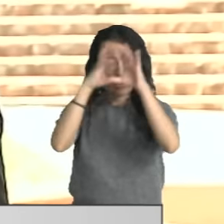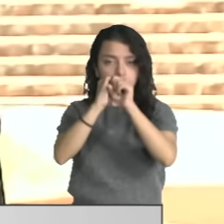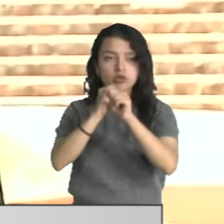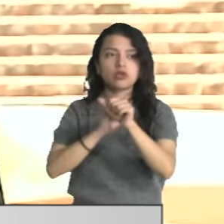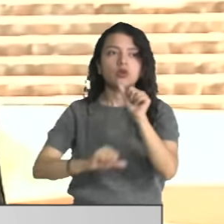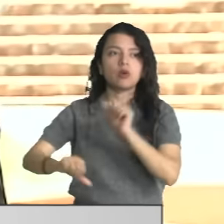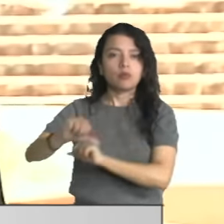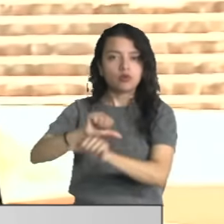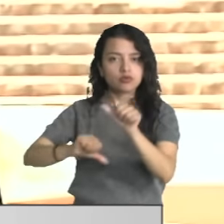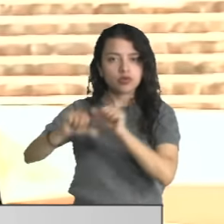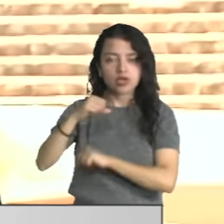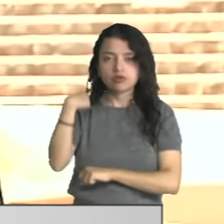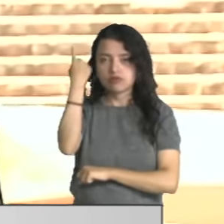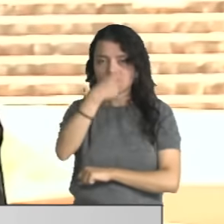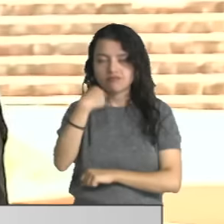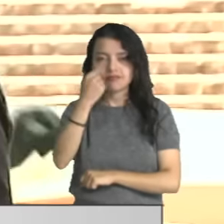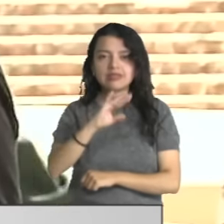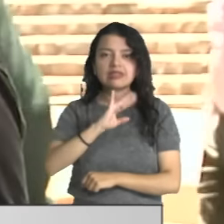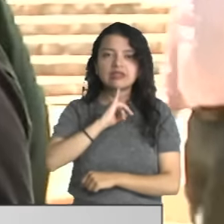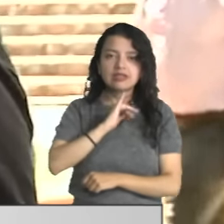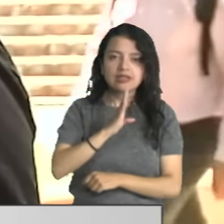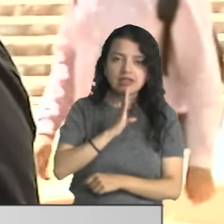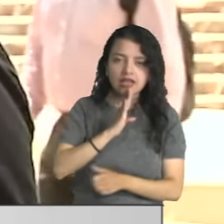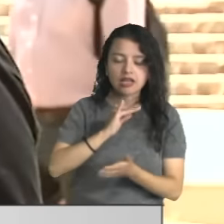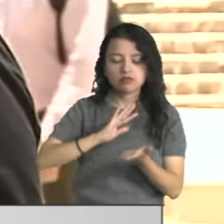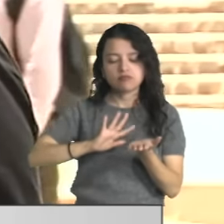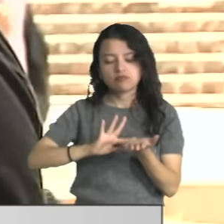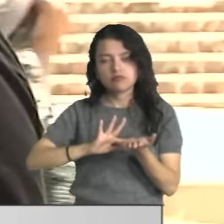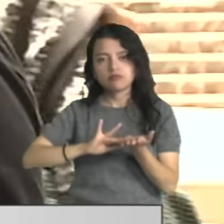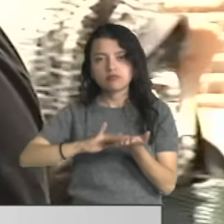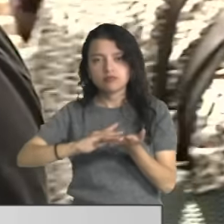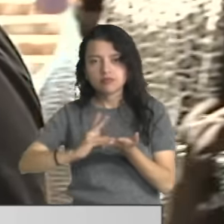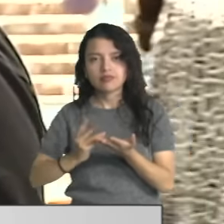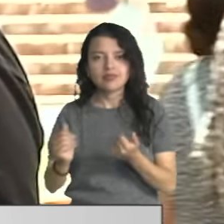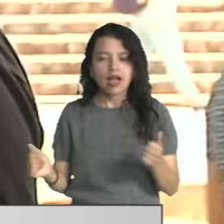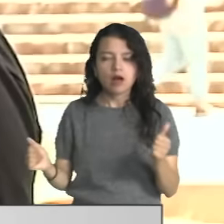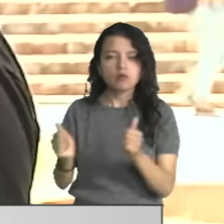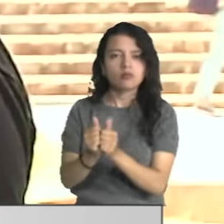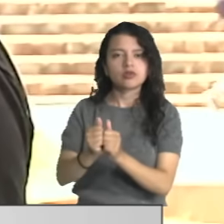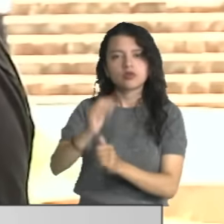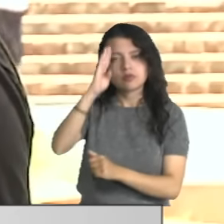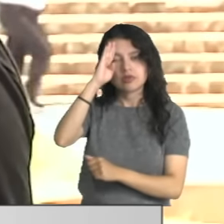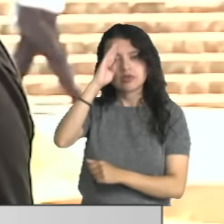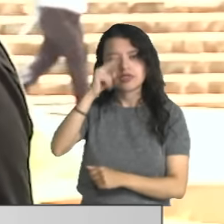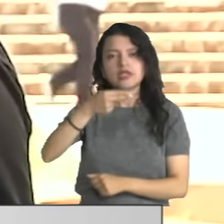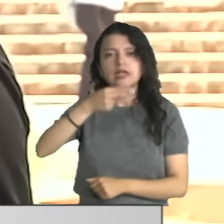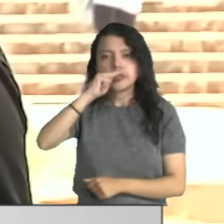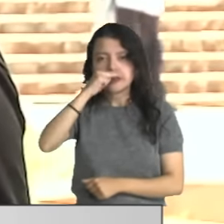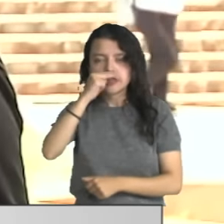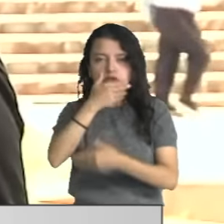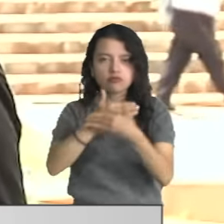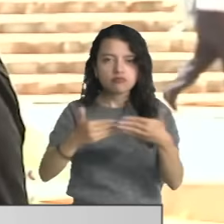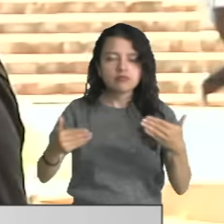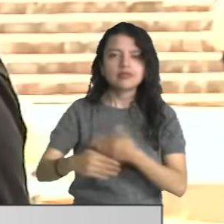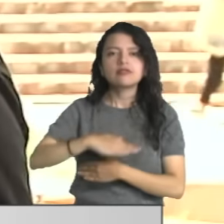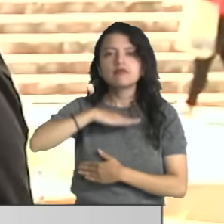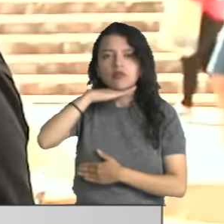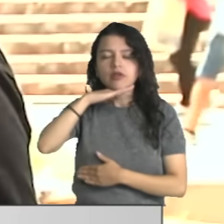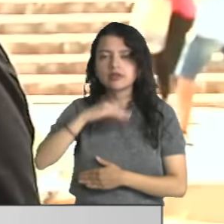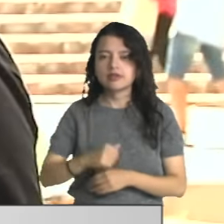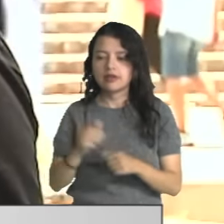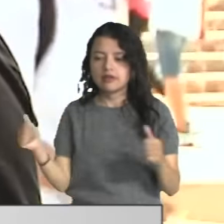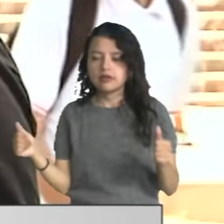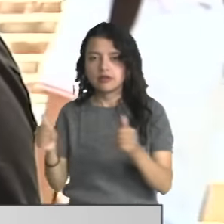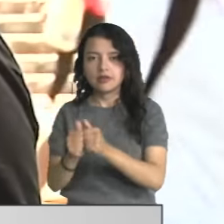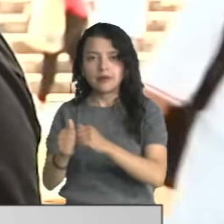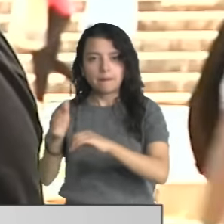de reconocimiento e identificación con policía de infancia y adolescencia y con presencia también de la personería municipal para